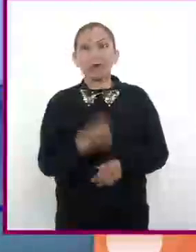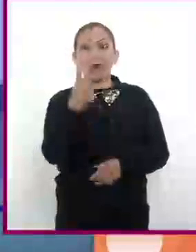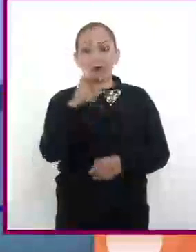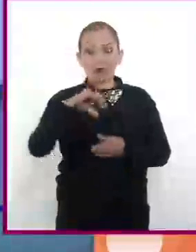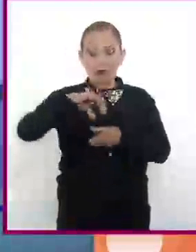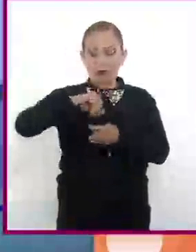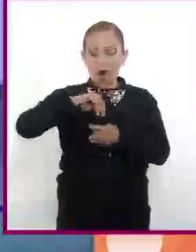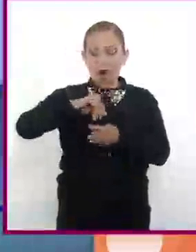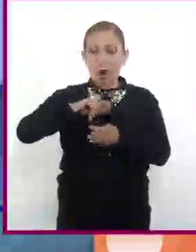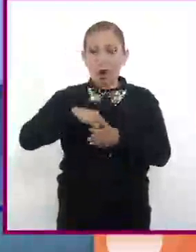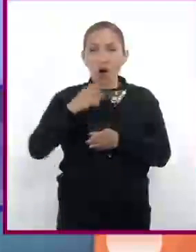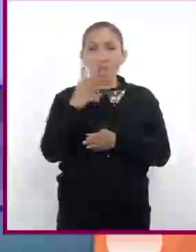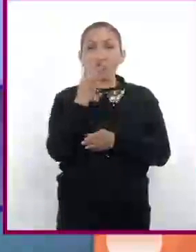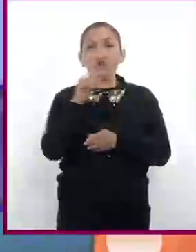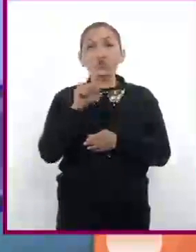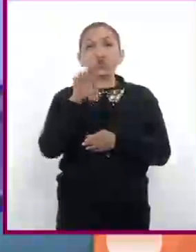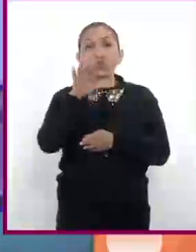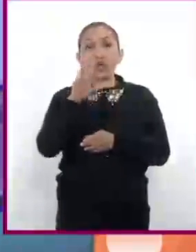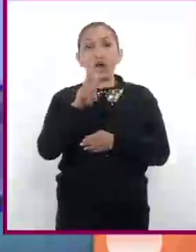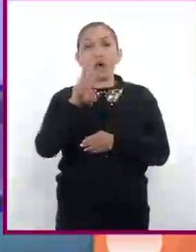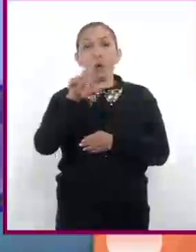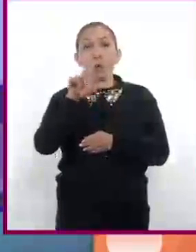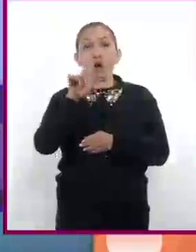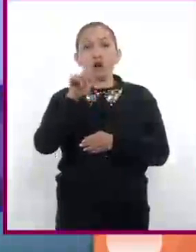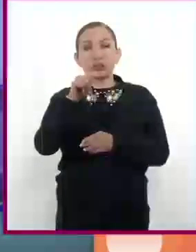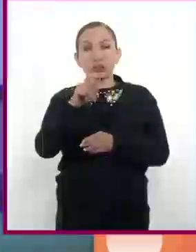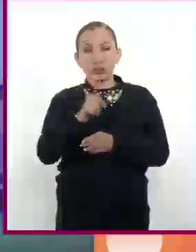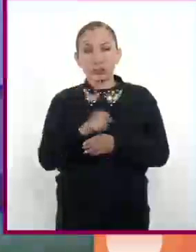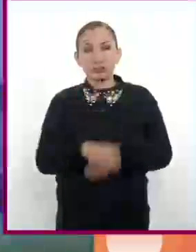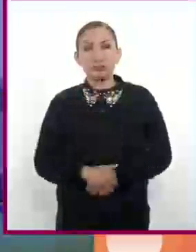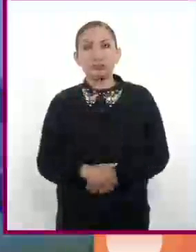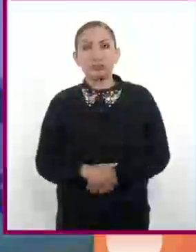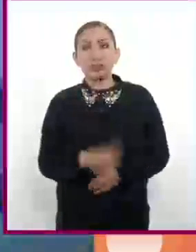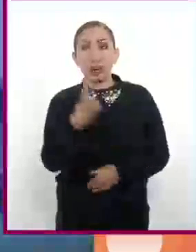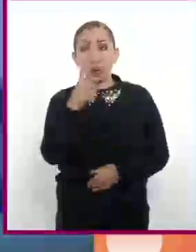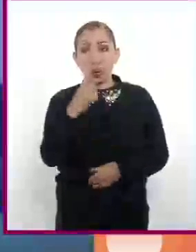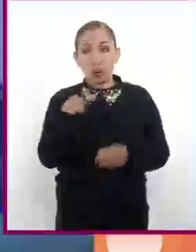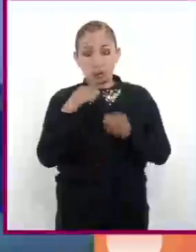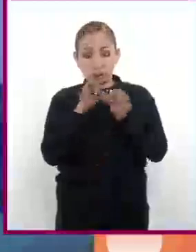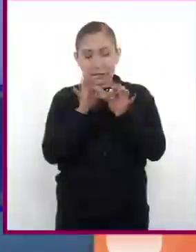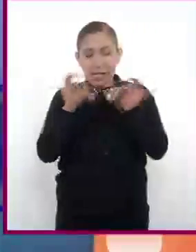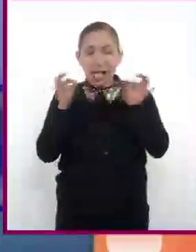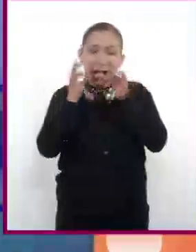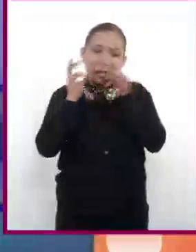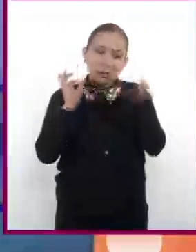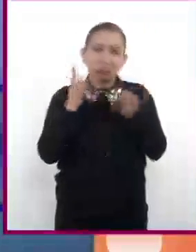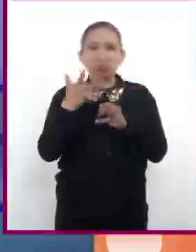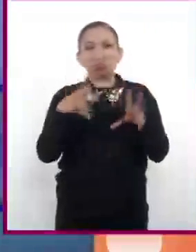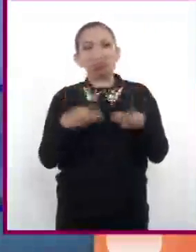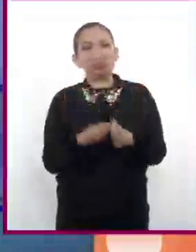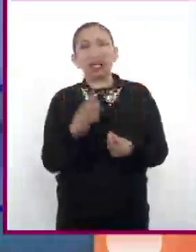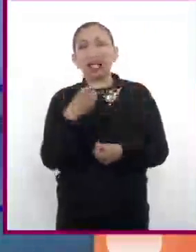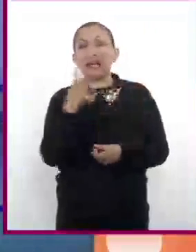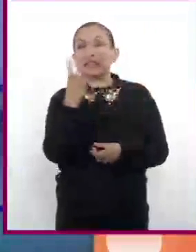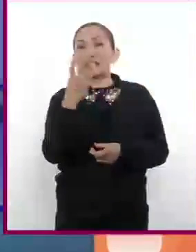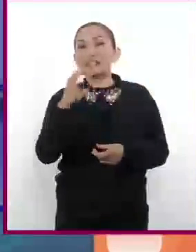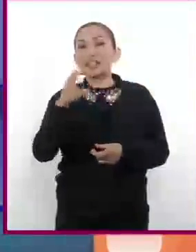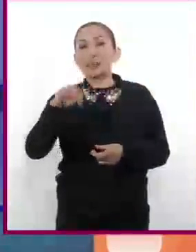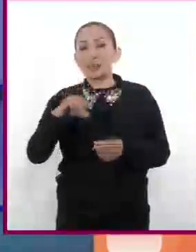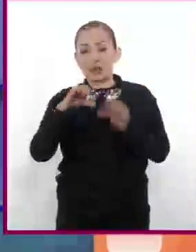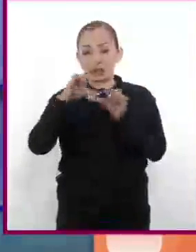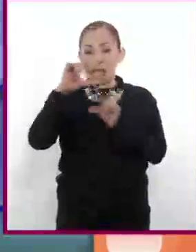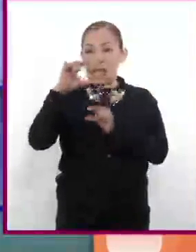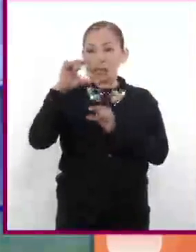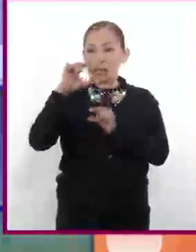un foco para linterna de 2.5 volts, un rollo de cinta adhesiva de aproximadamente 3 centímetros de